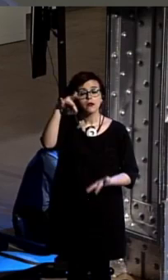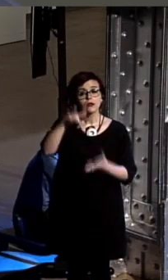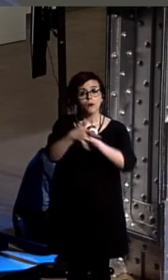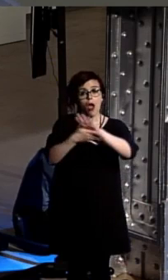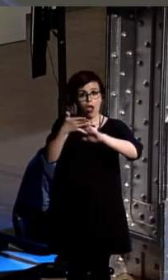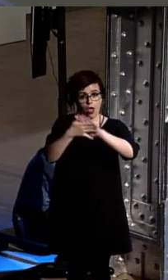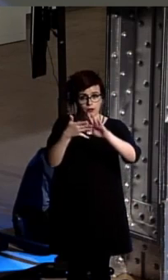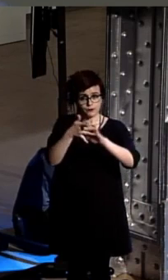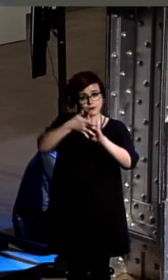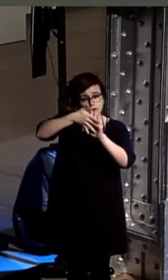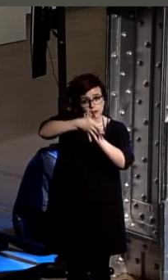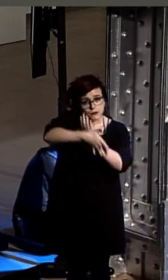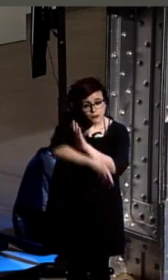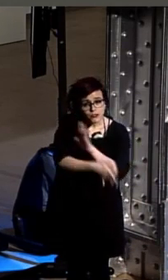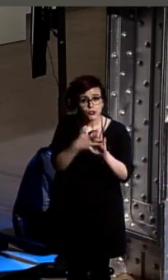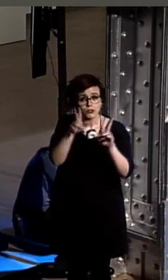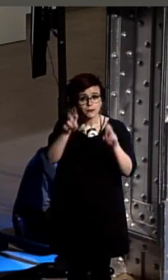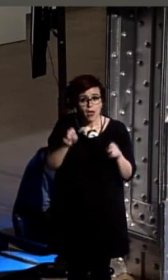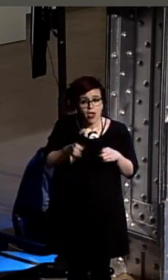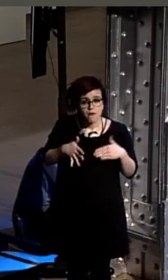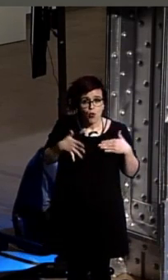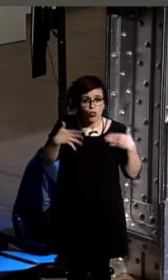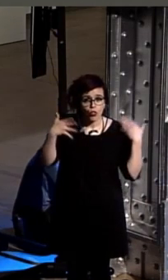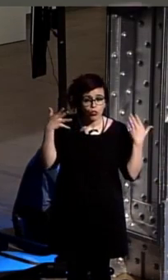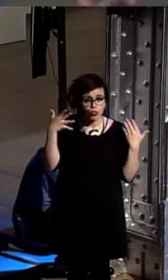se describieron emociones